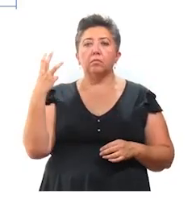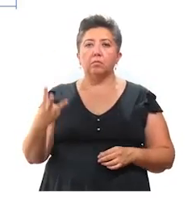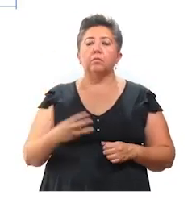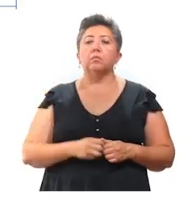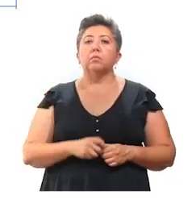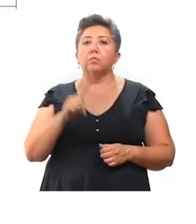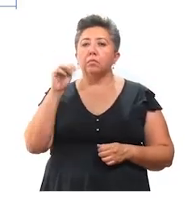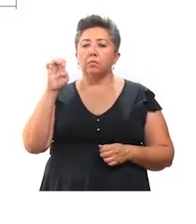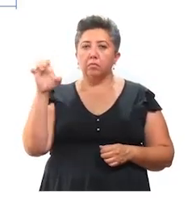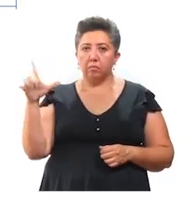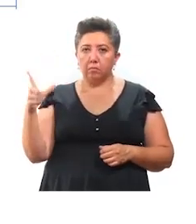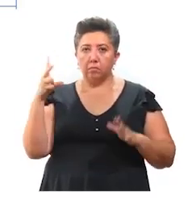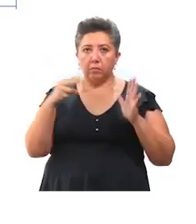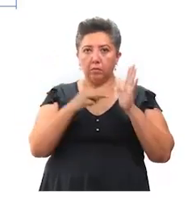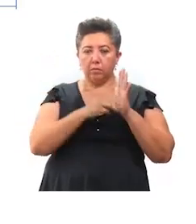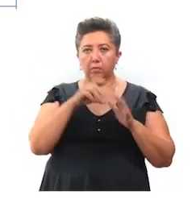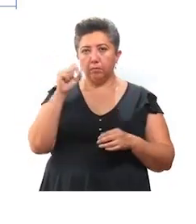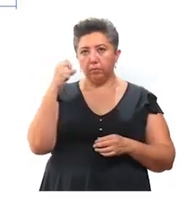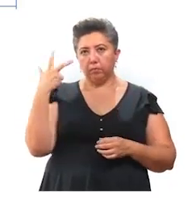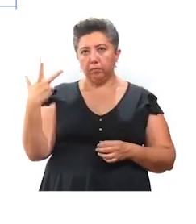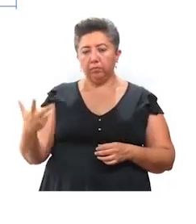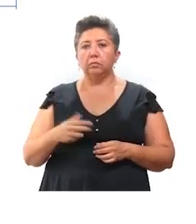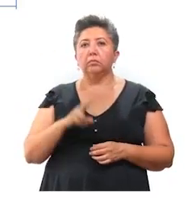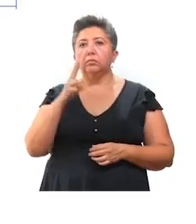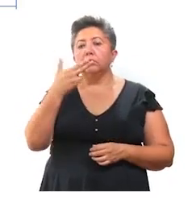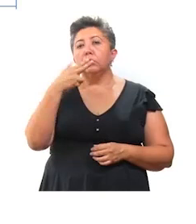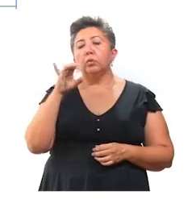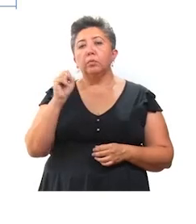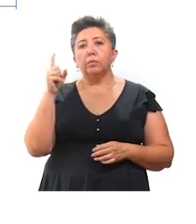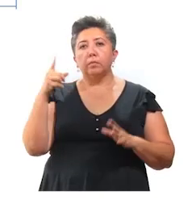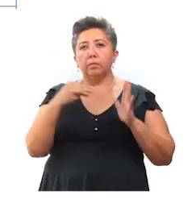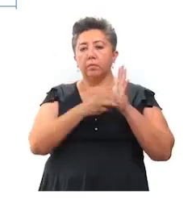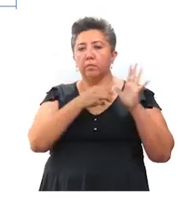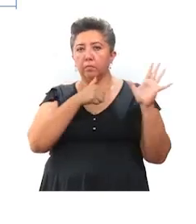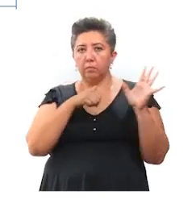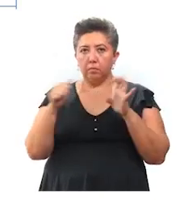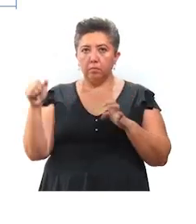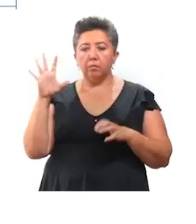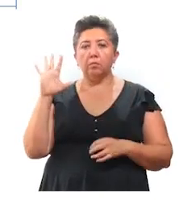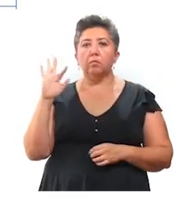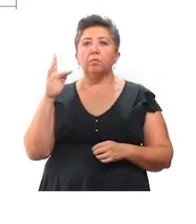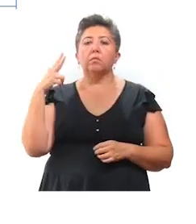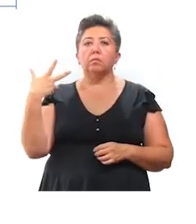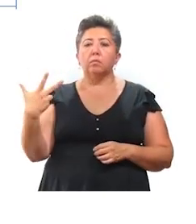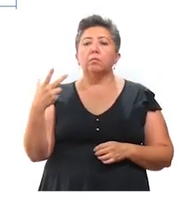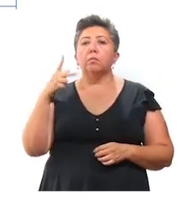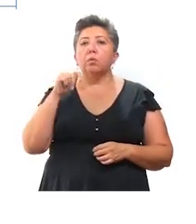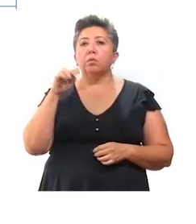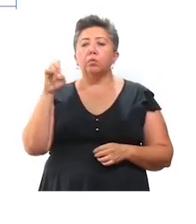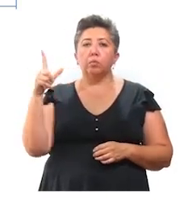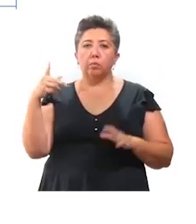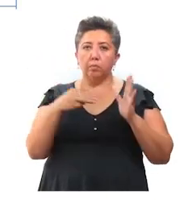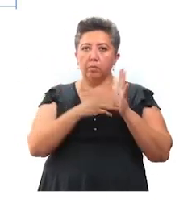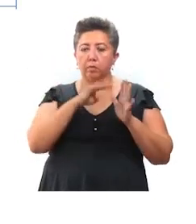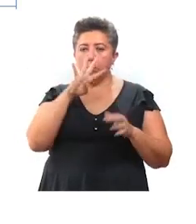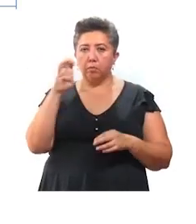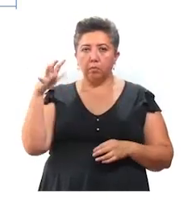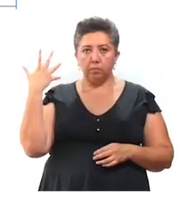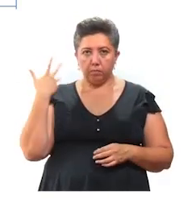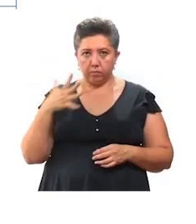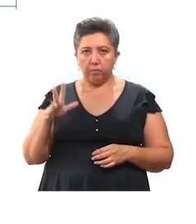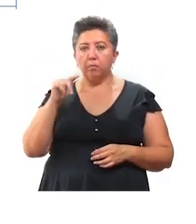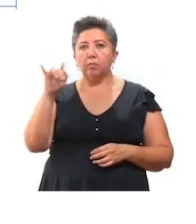2.463, Ticul, 2028, Junumá, 1648, Motul,